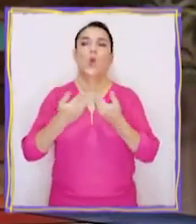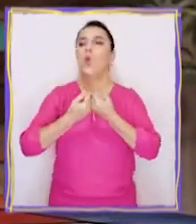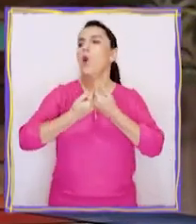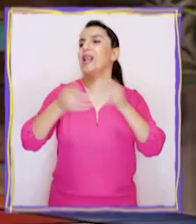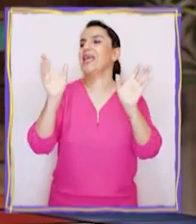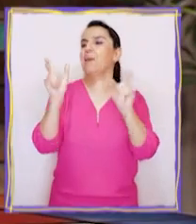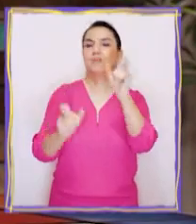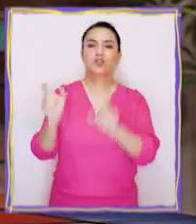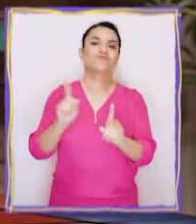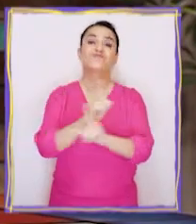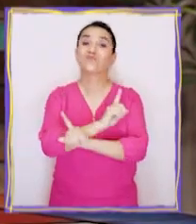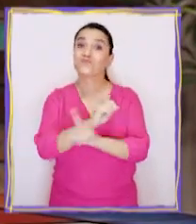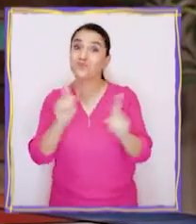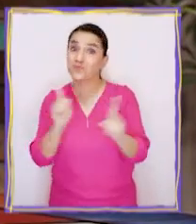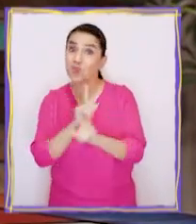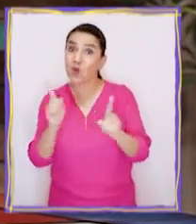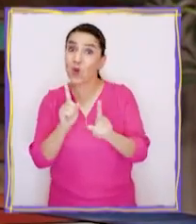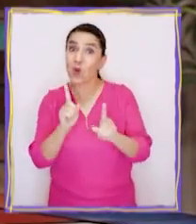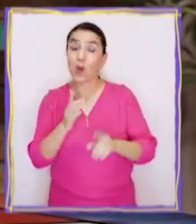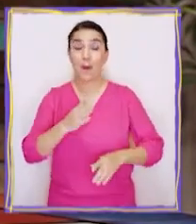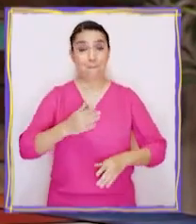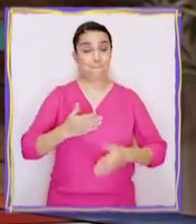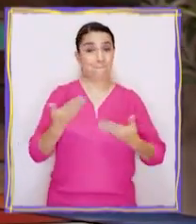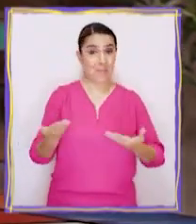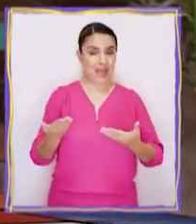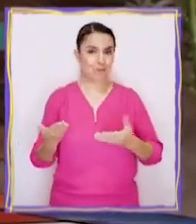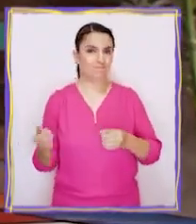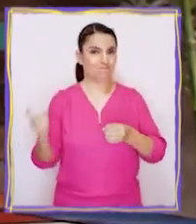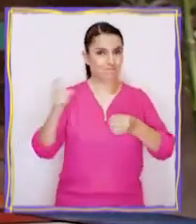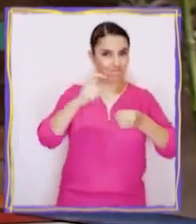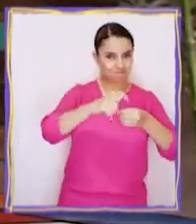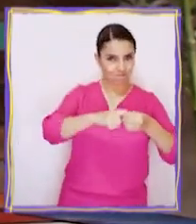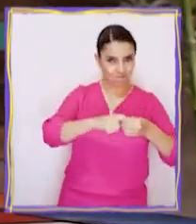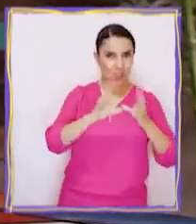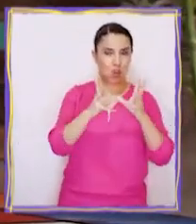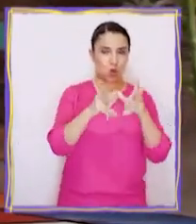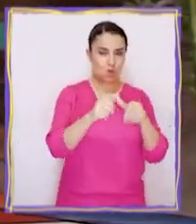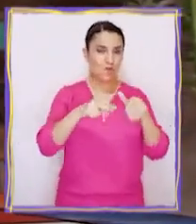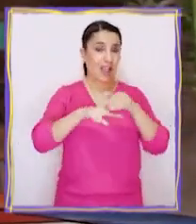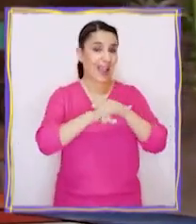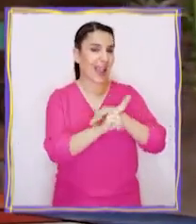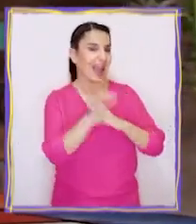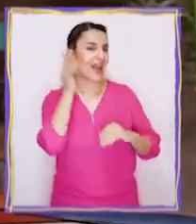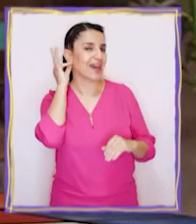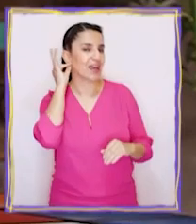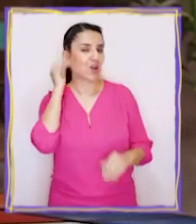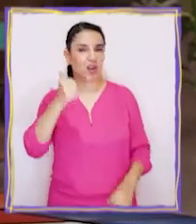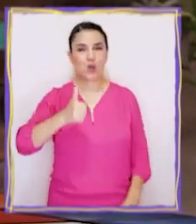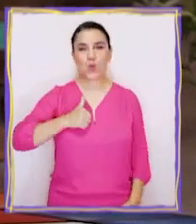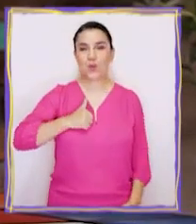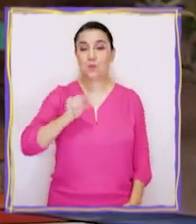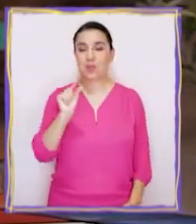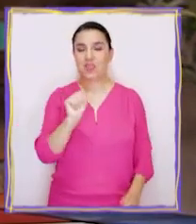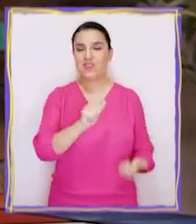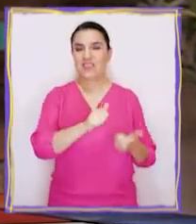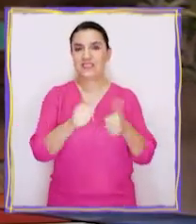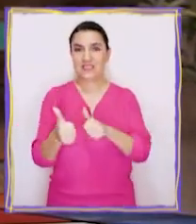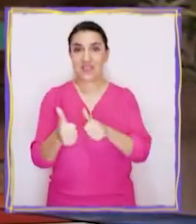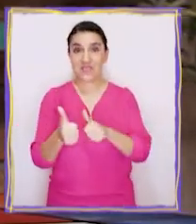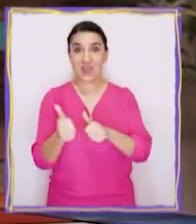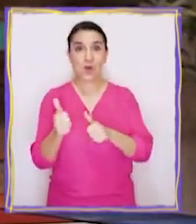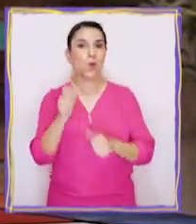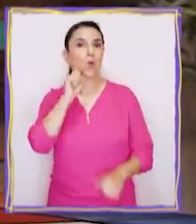no puede entrar cualquier persona. Para ser parte de nuestro super duper club Caracola, deben cumplir con un pequeño